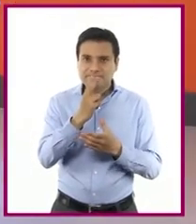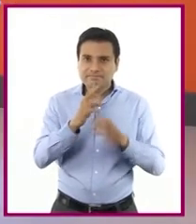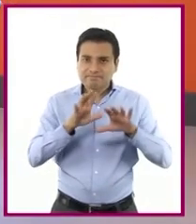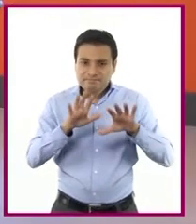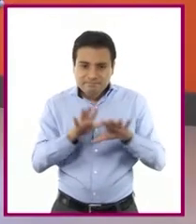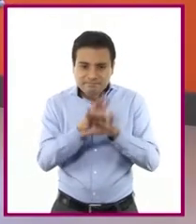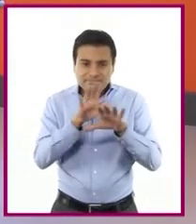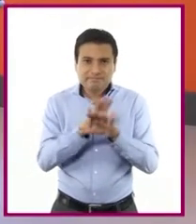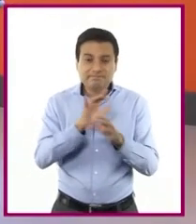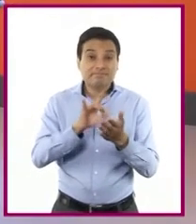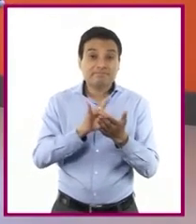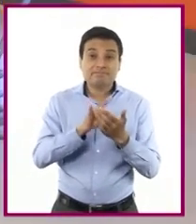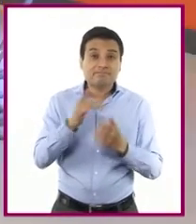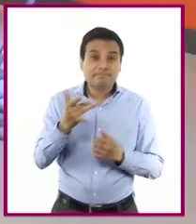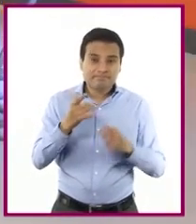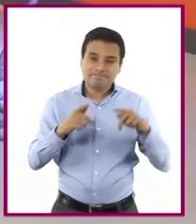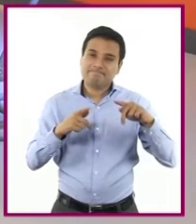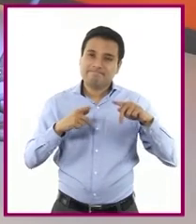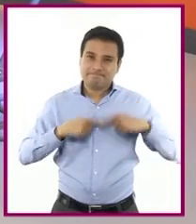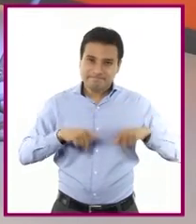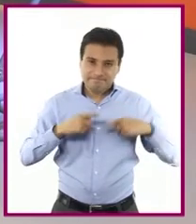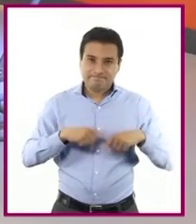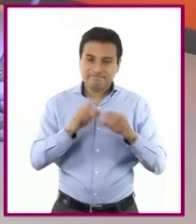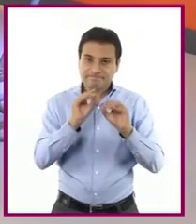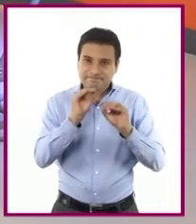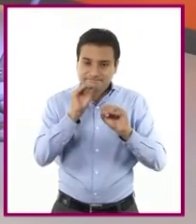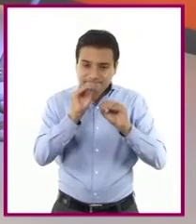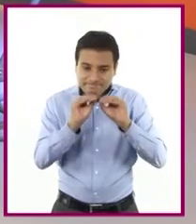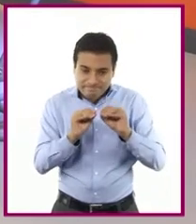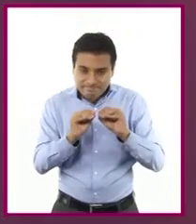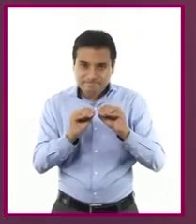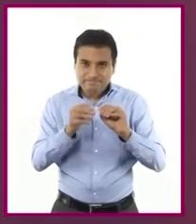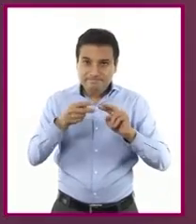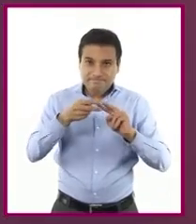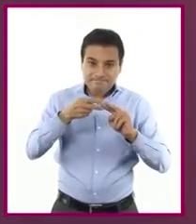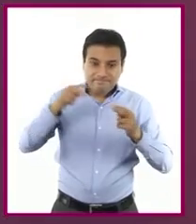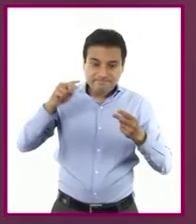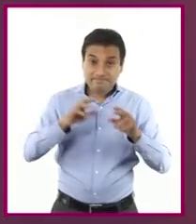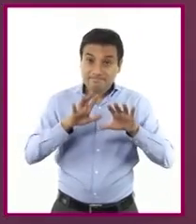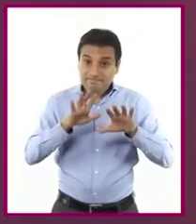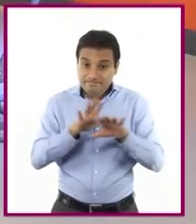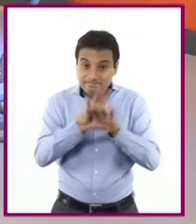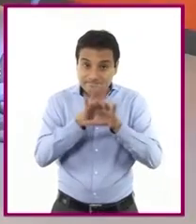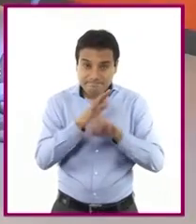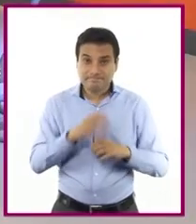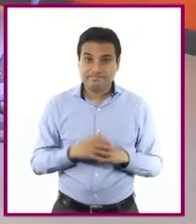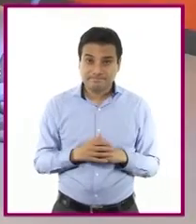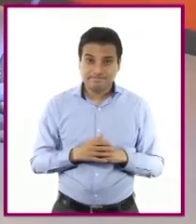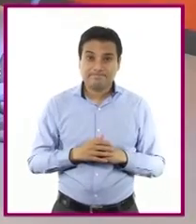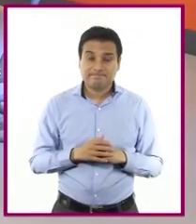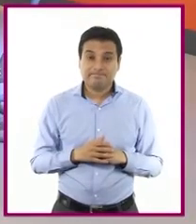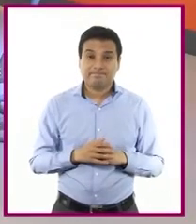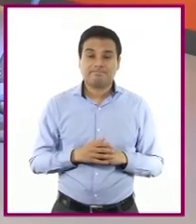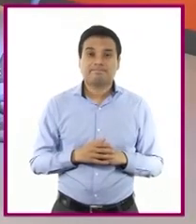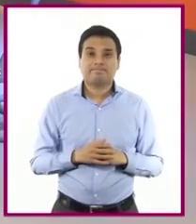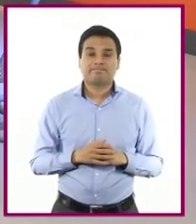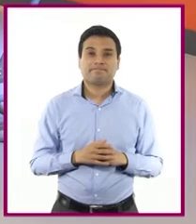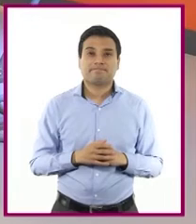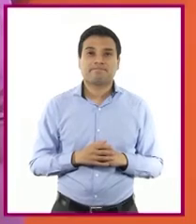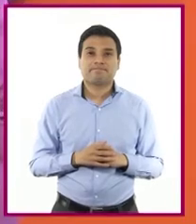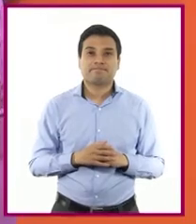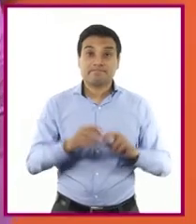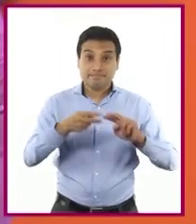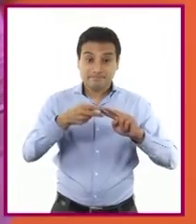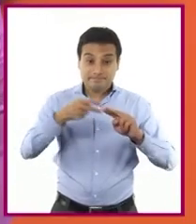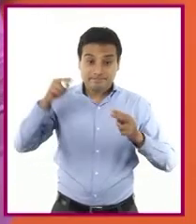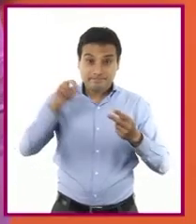se dan gracias a la intervención de las técnicas que se han desarrollado para cortar y pegar las unidades de la herencia, es